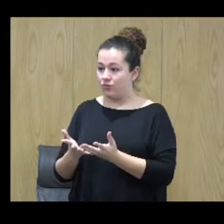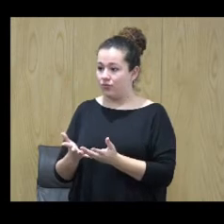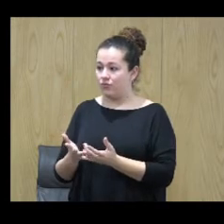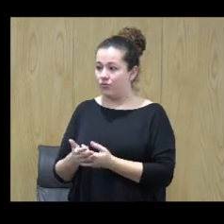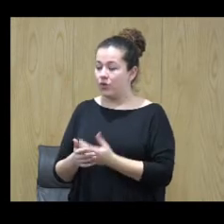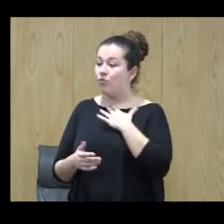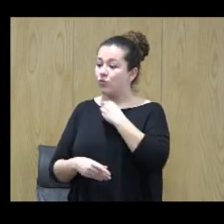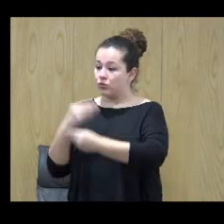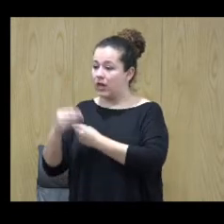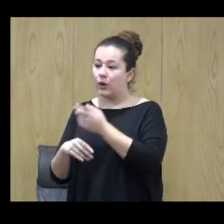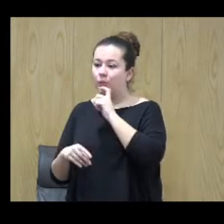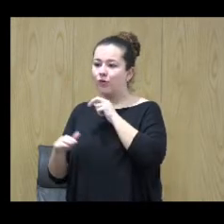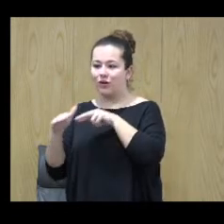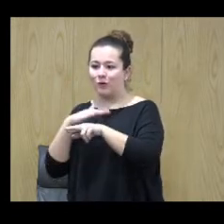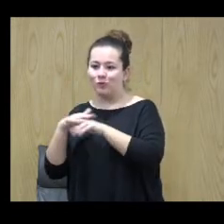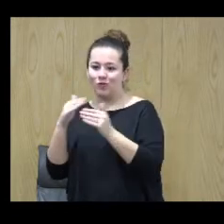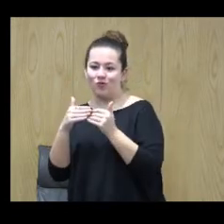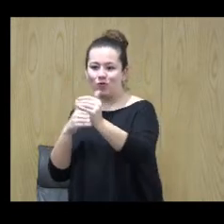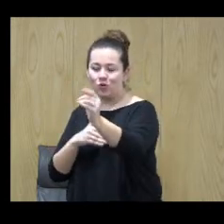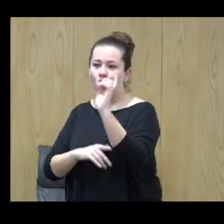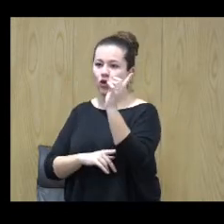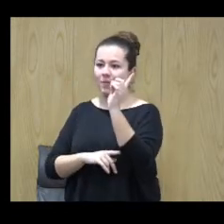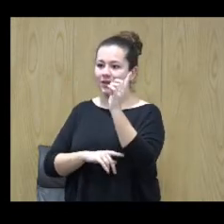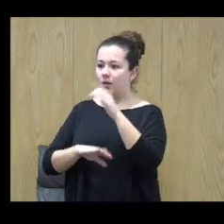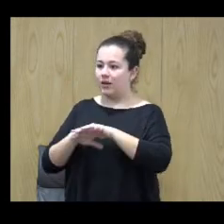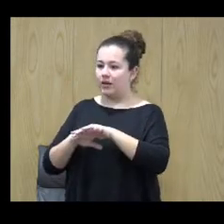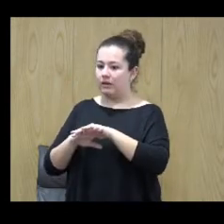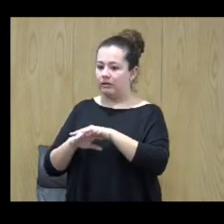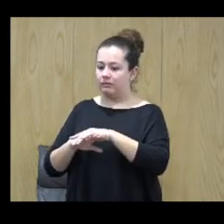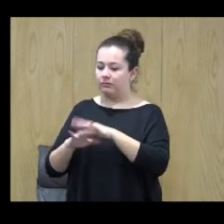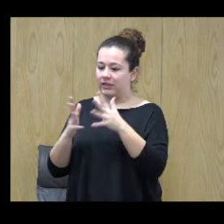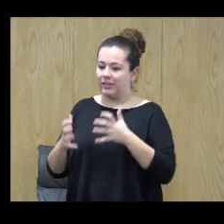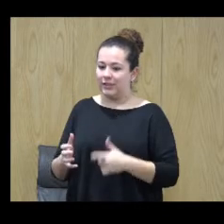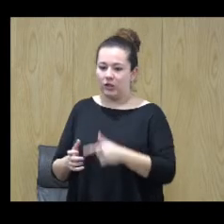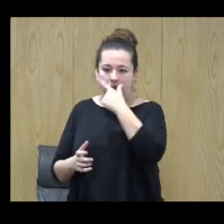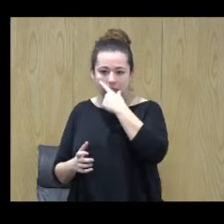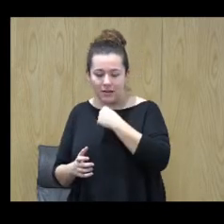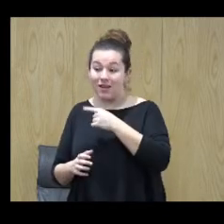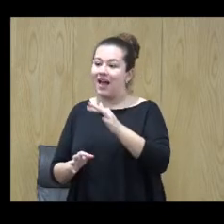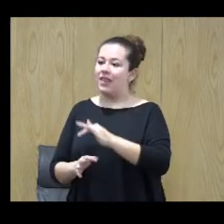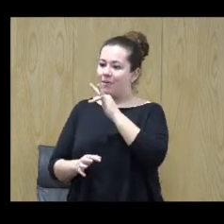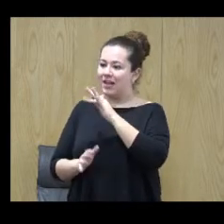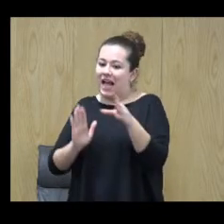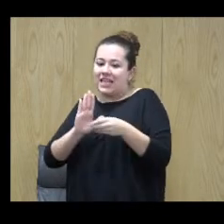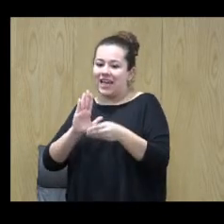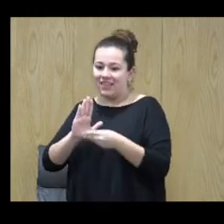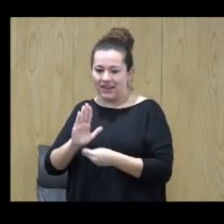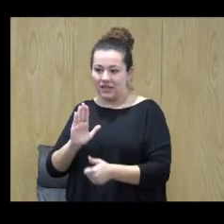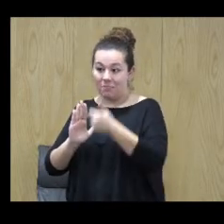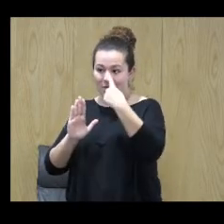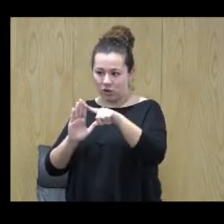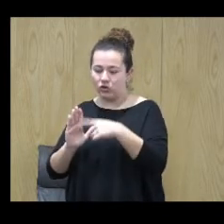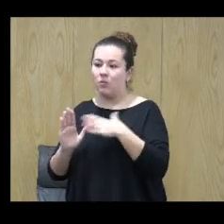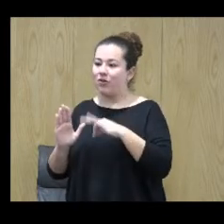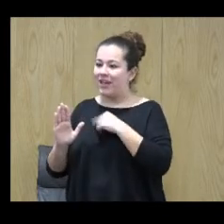eso como recursos futuros y no solamente el simplificar los textos, sino también añadirles más cosas que puedan ser más interesantes o puedan